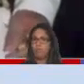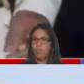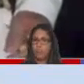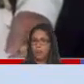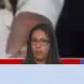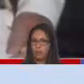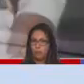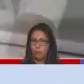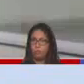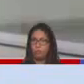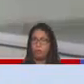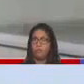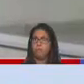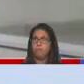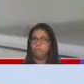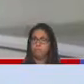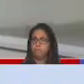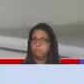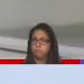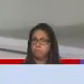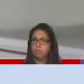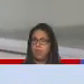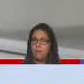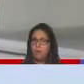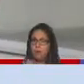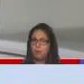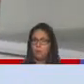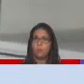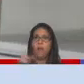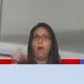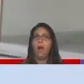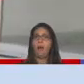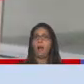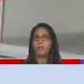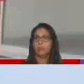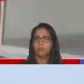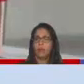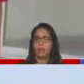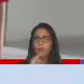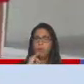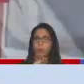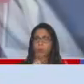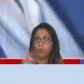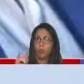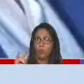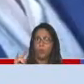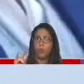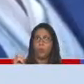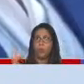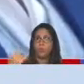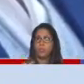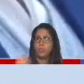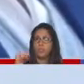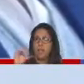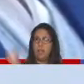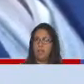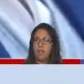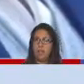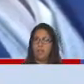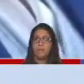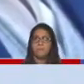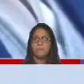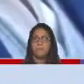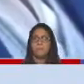directa con los responsables ahora del establecimiento que